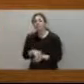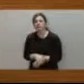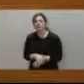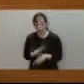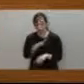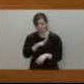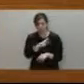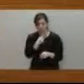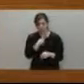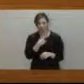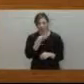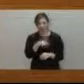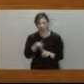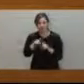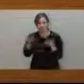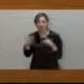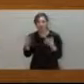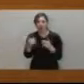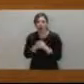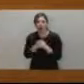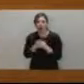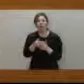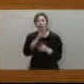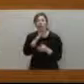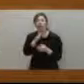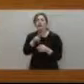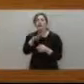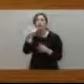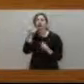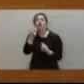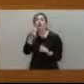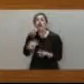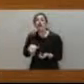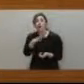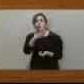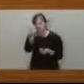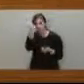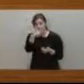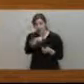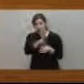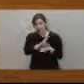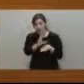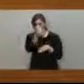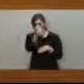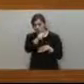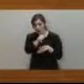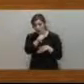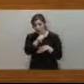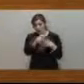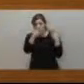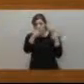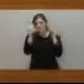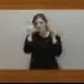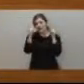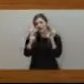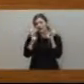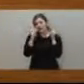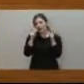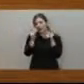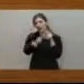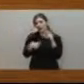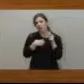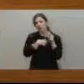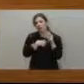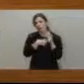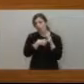Por favor, dígame a quién y desde dónde y quién la va a controlar. Porque ¿sabe lo que me temo, señor consejero? Que van ustedes a intentar apartar a los